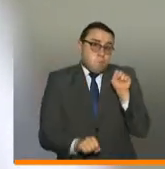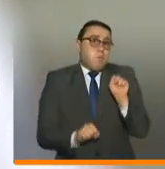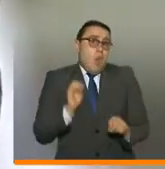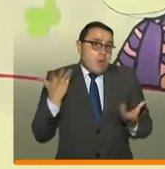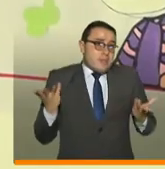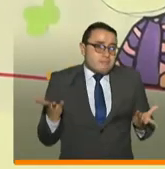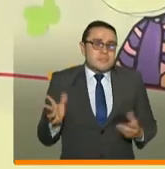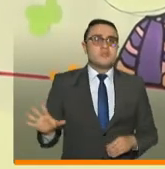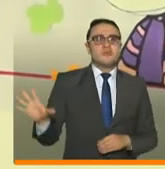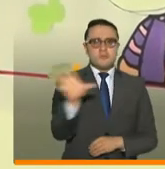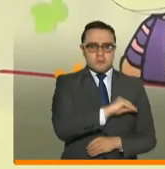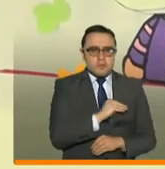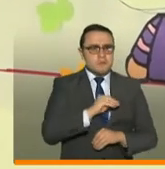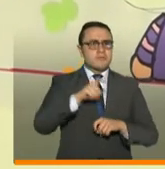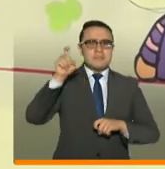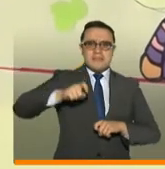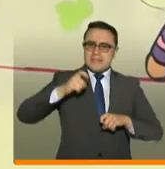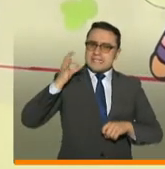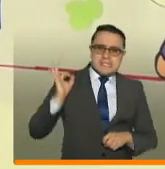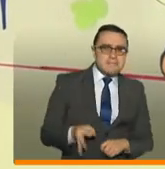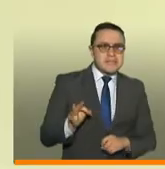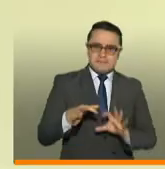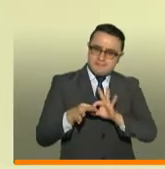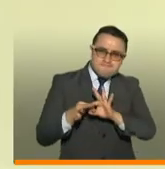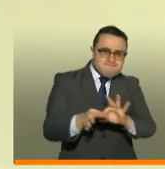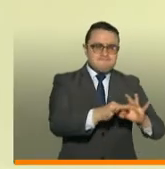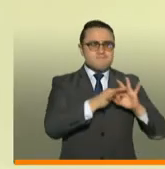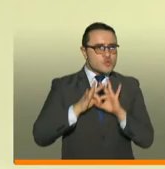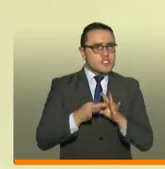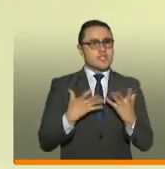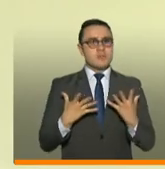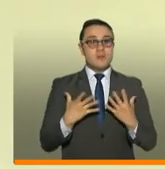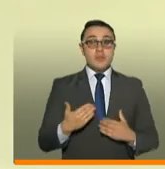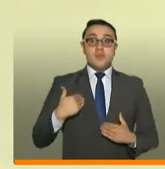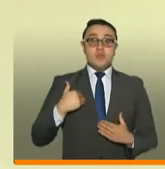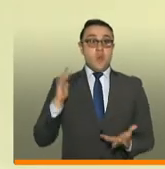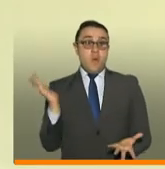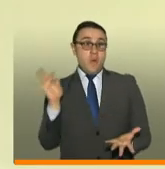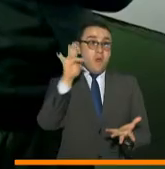como una comunidad, tenemos que estar siempre, siempre juntos. Por eso es que a mí me alegra